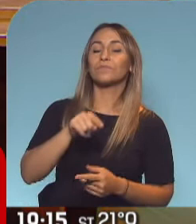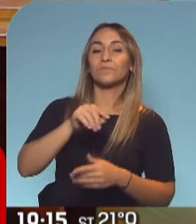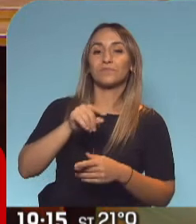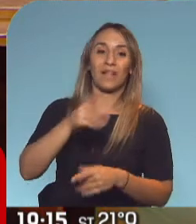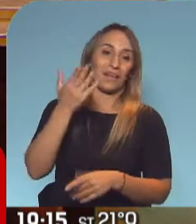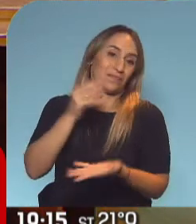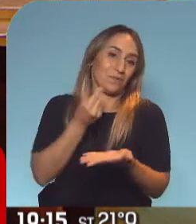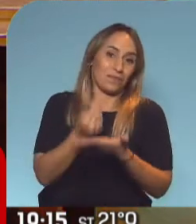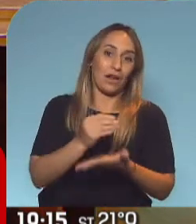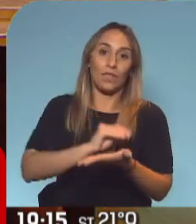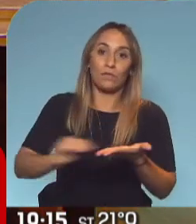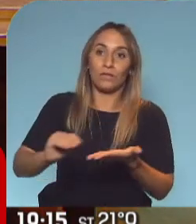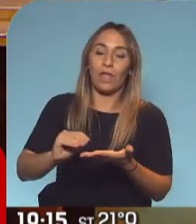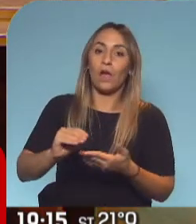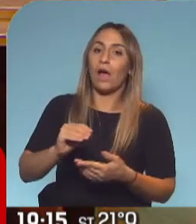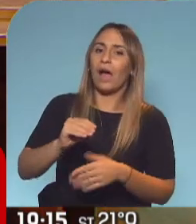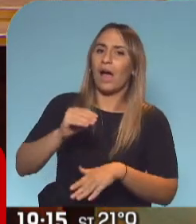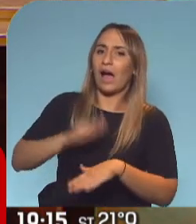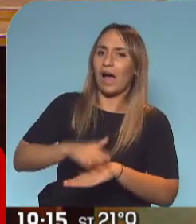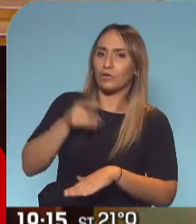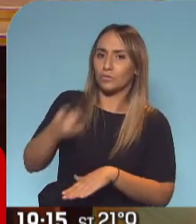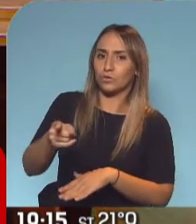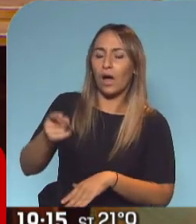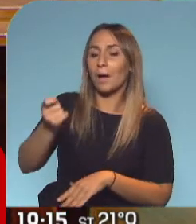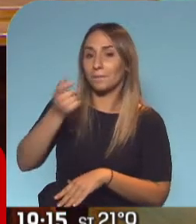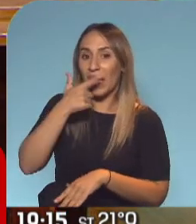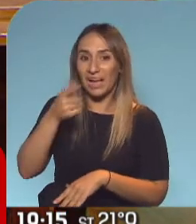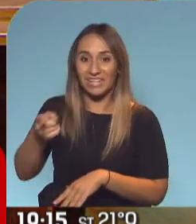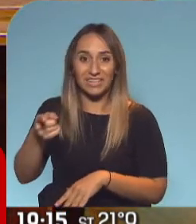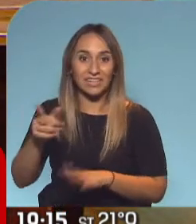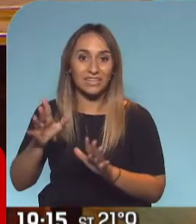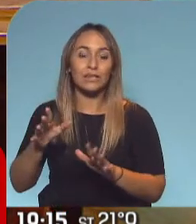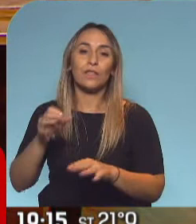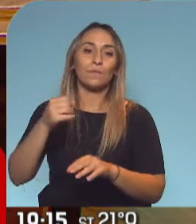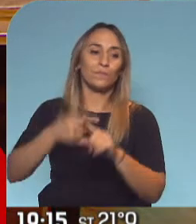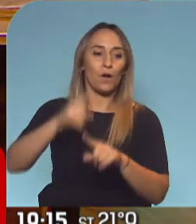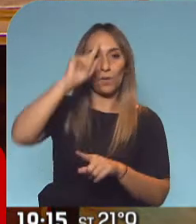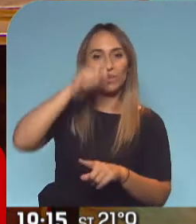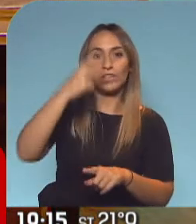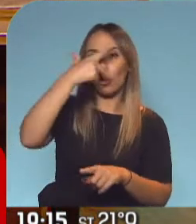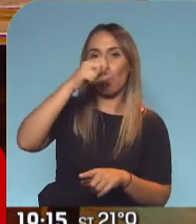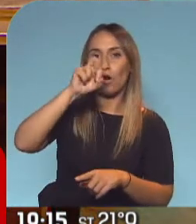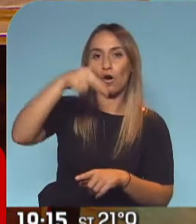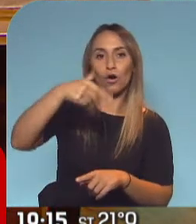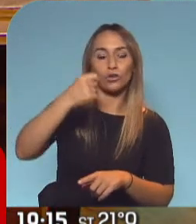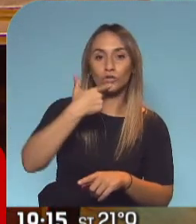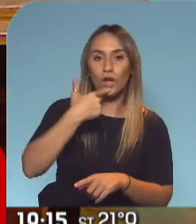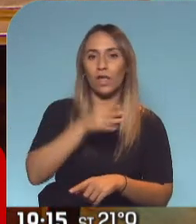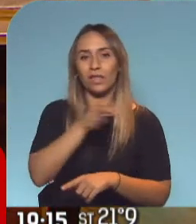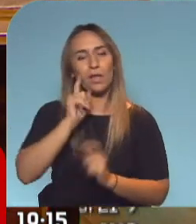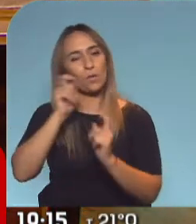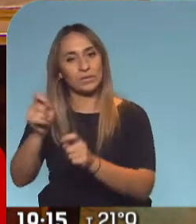del juez Hornos a Mauricio Macri ya habla de la característica que tendrá el nuevo ministro de Justicia. A ver, llega con